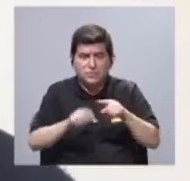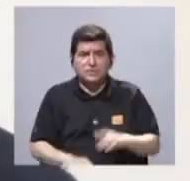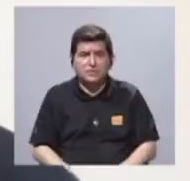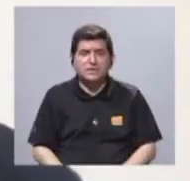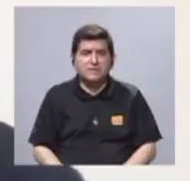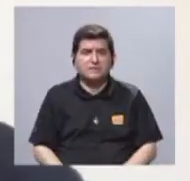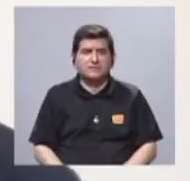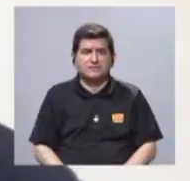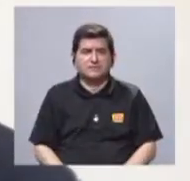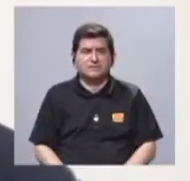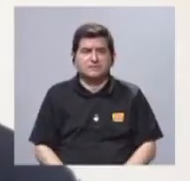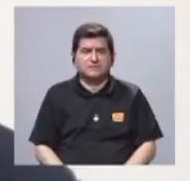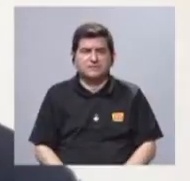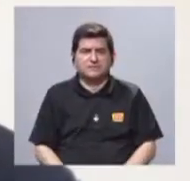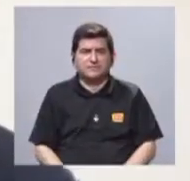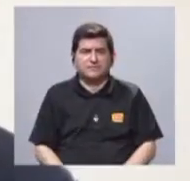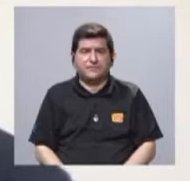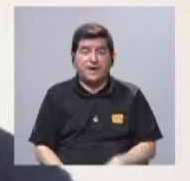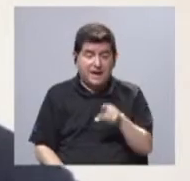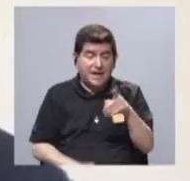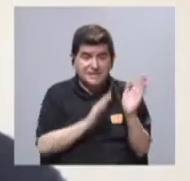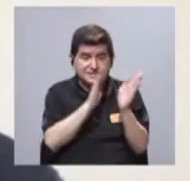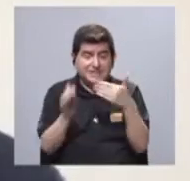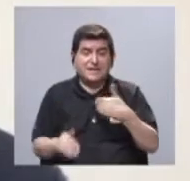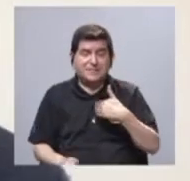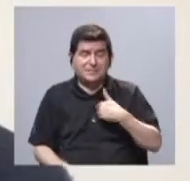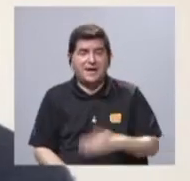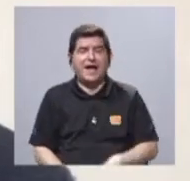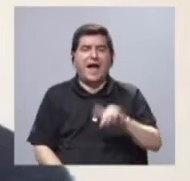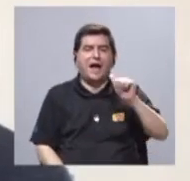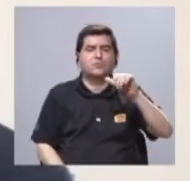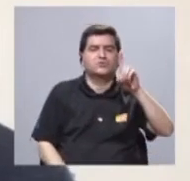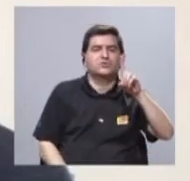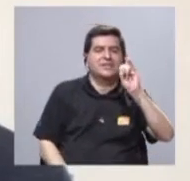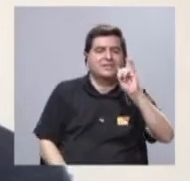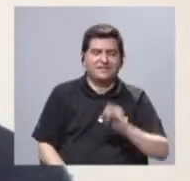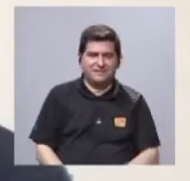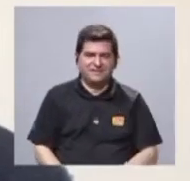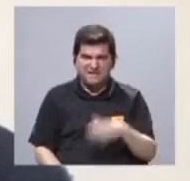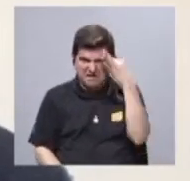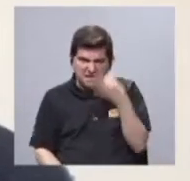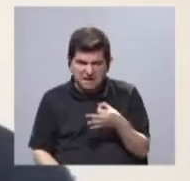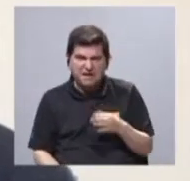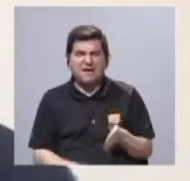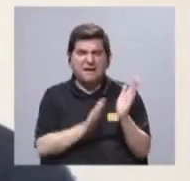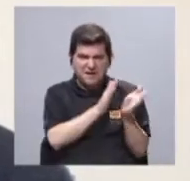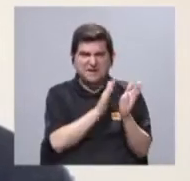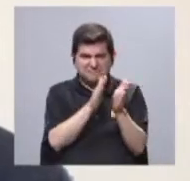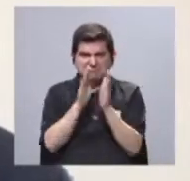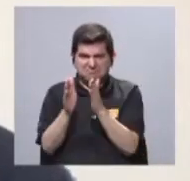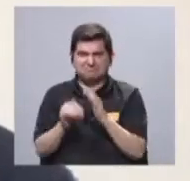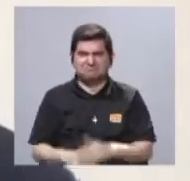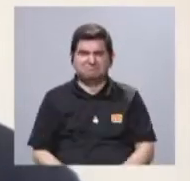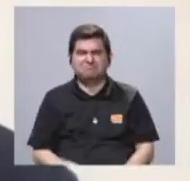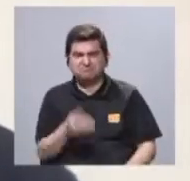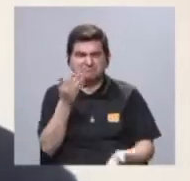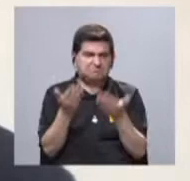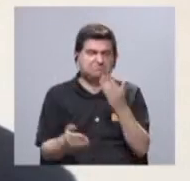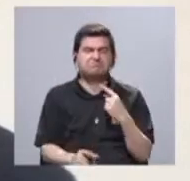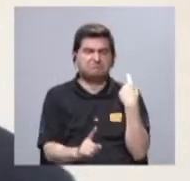las naciones. Entonces, este es el plan de Iturbide. Iturbide confía en que es un plan tan